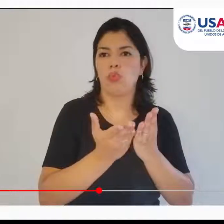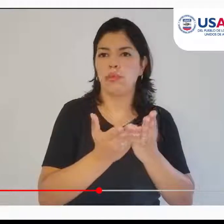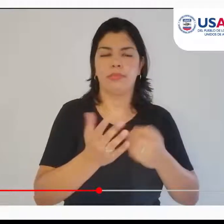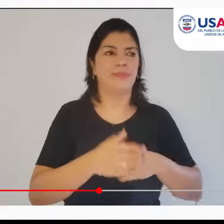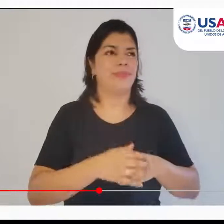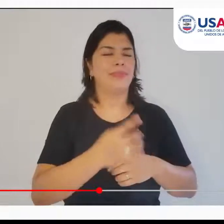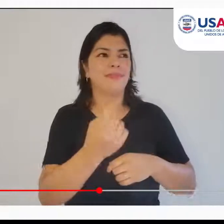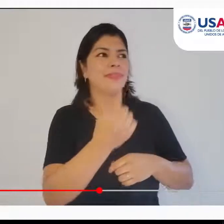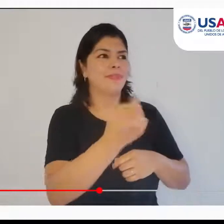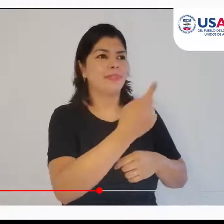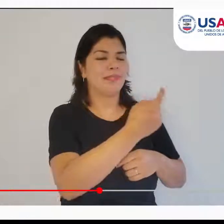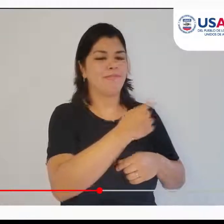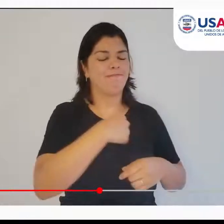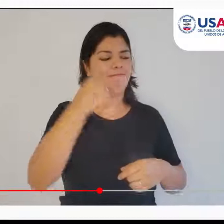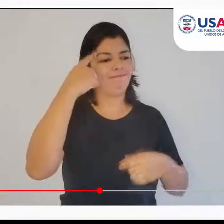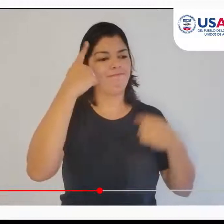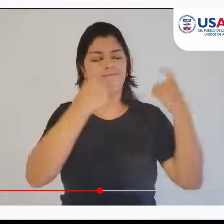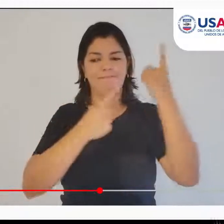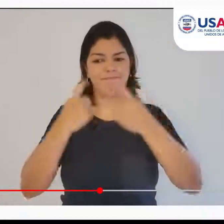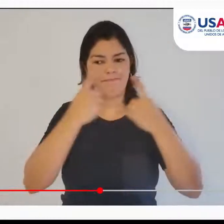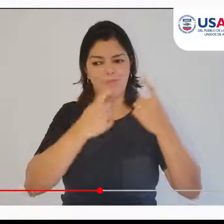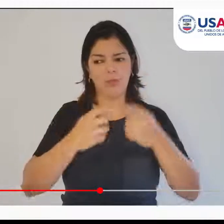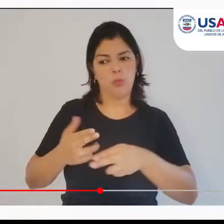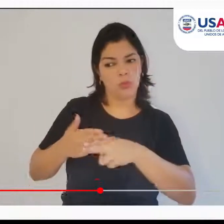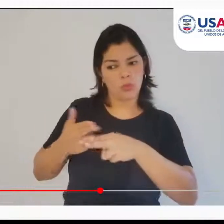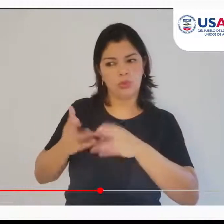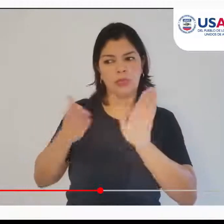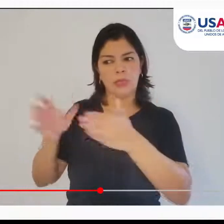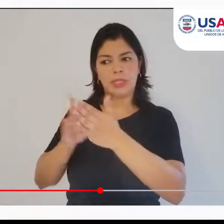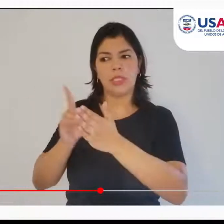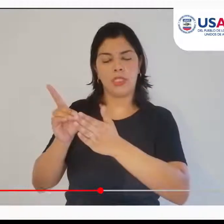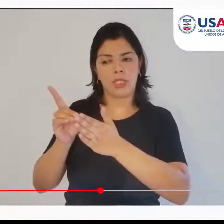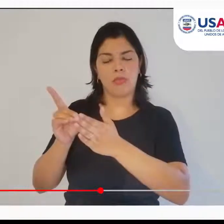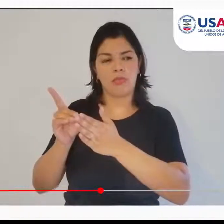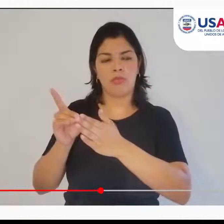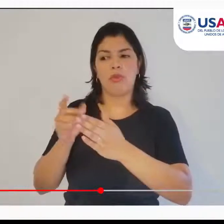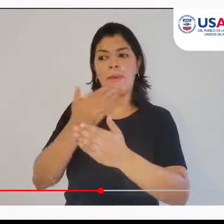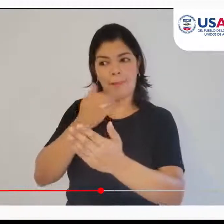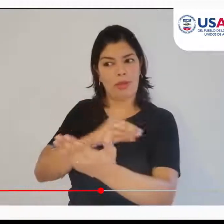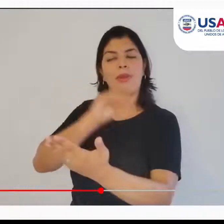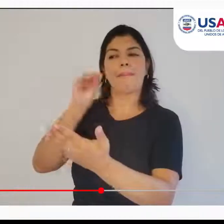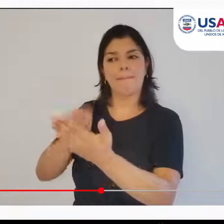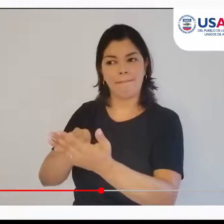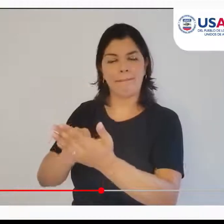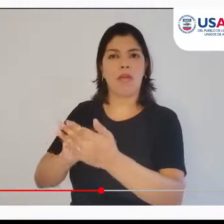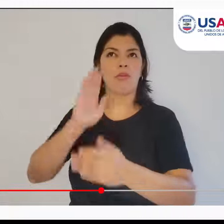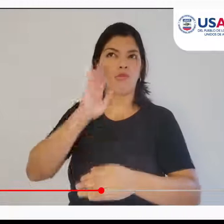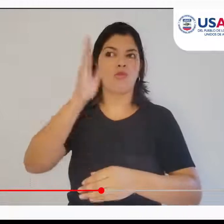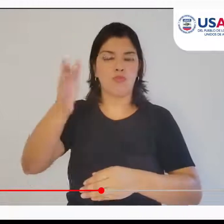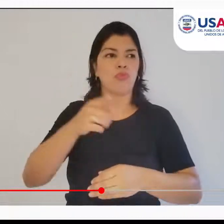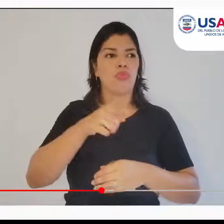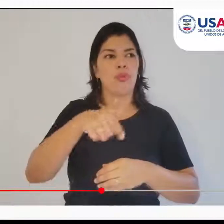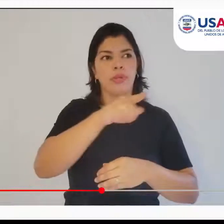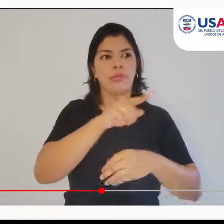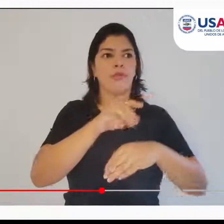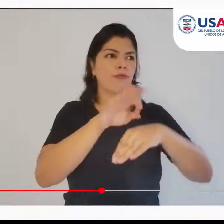de educación, y lo que queríamos era que se pudiera prestar esos servicios, incidir para que los servicios de salud y de educación en